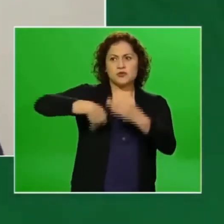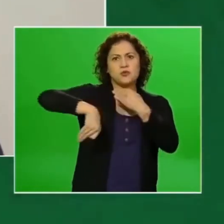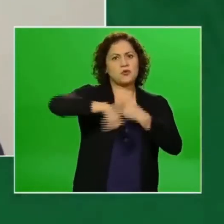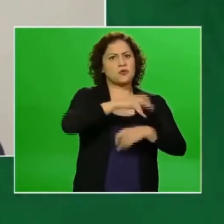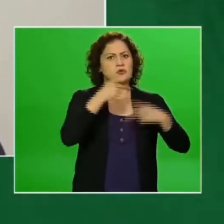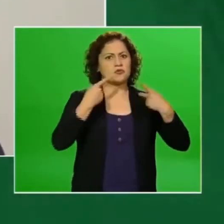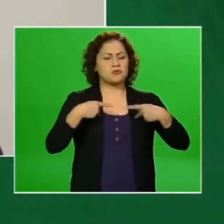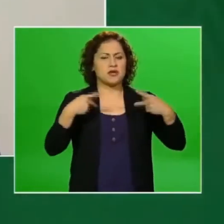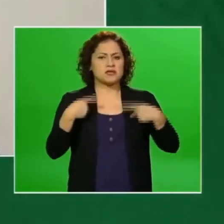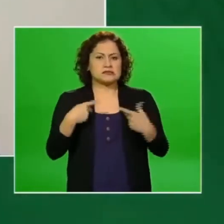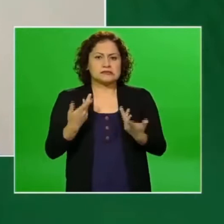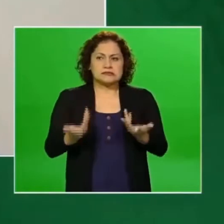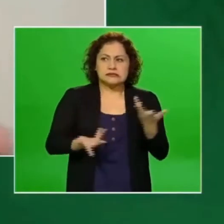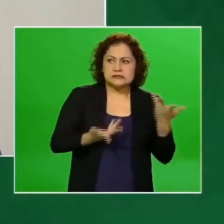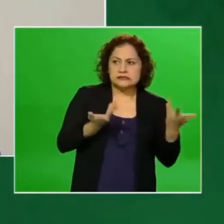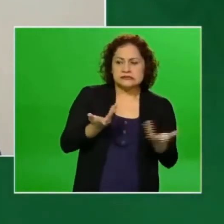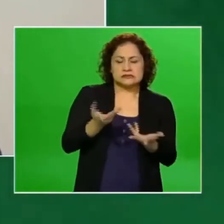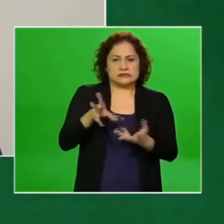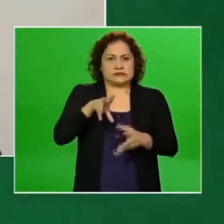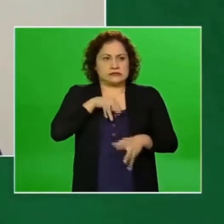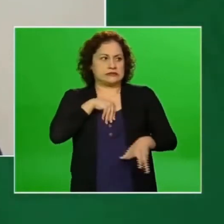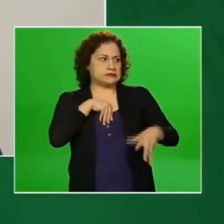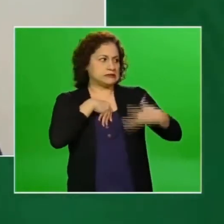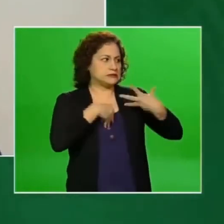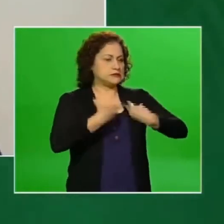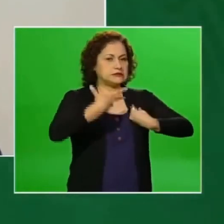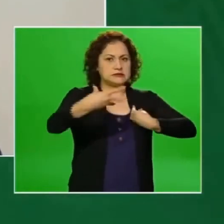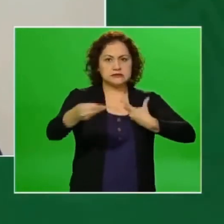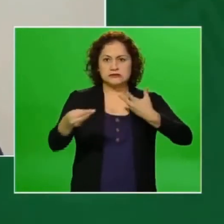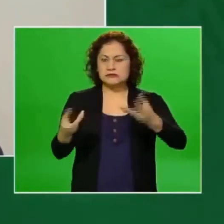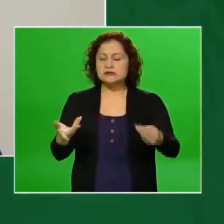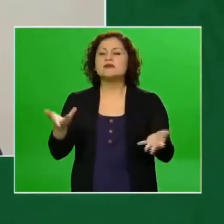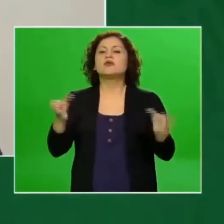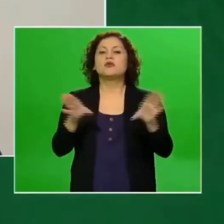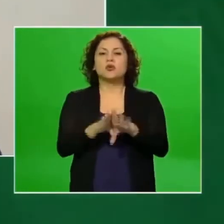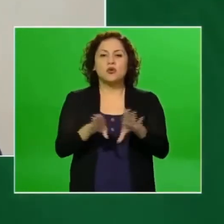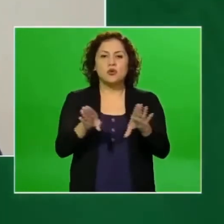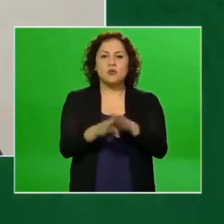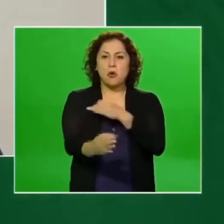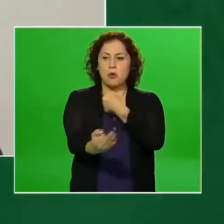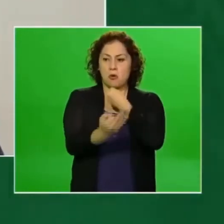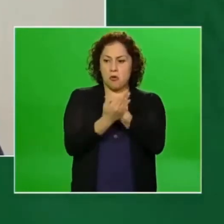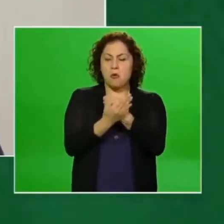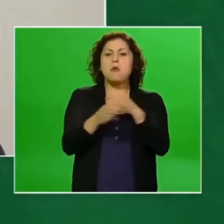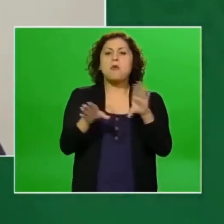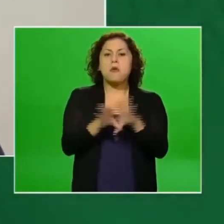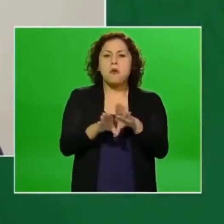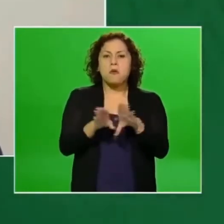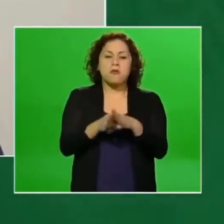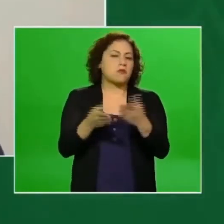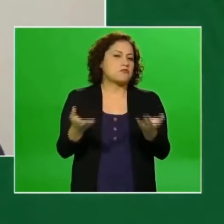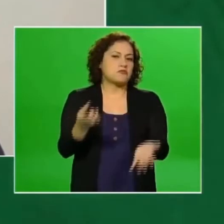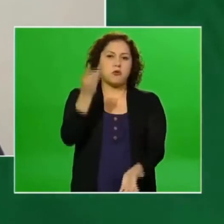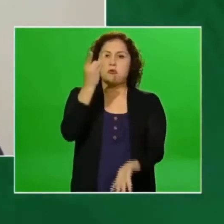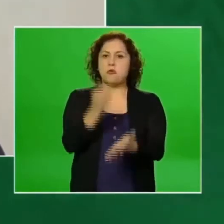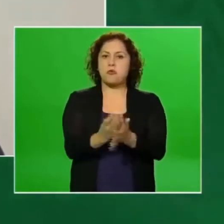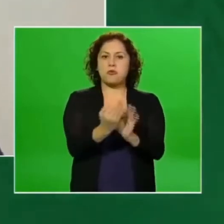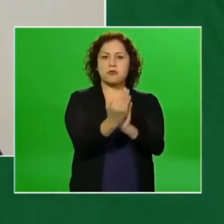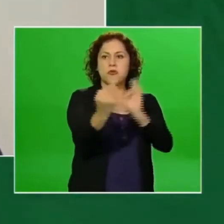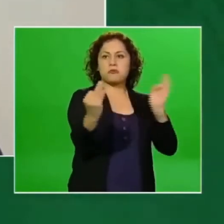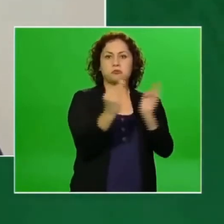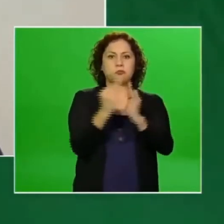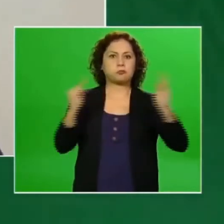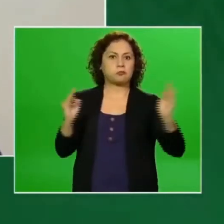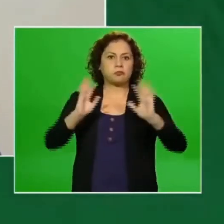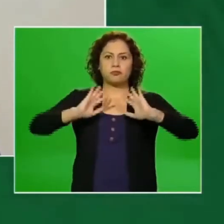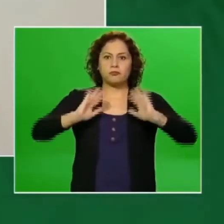había enfermado y entonces no había obviamente otra manera de protección más que la sana distancia. Pues entonces las clases fue